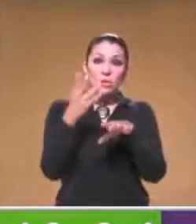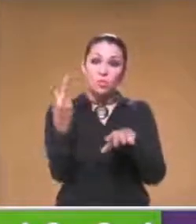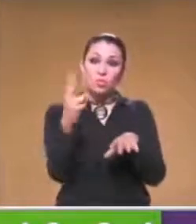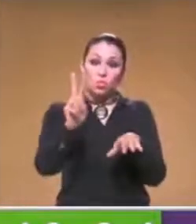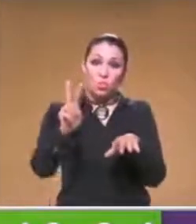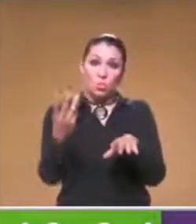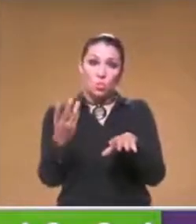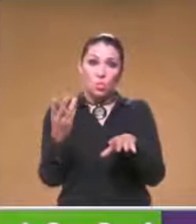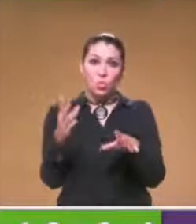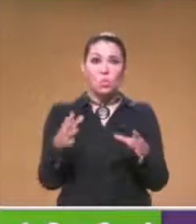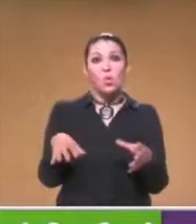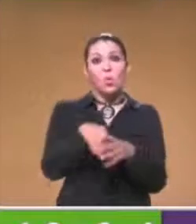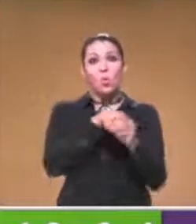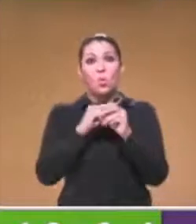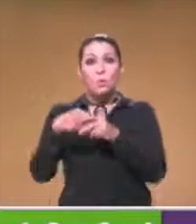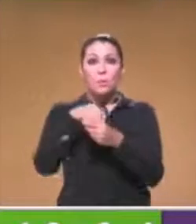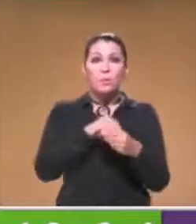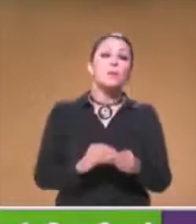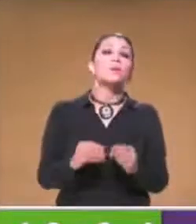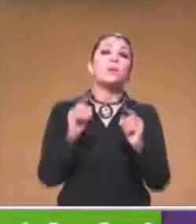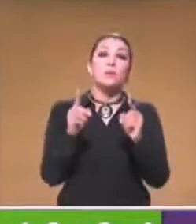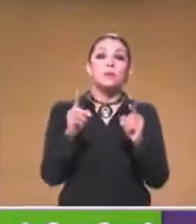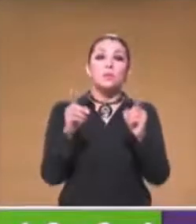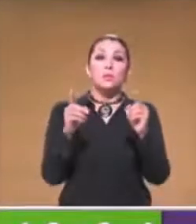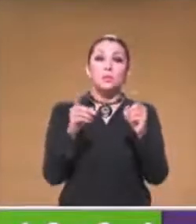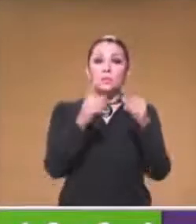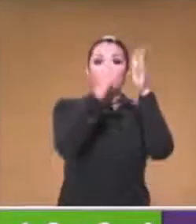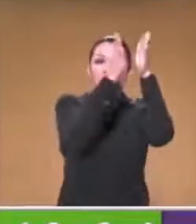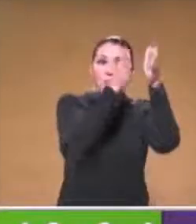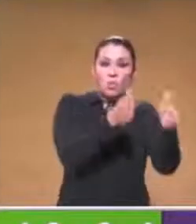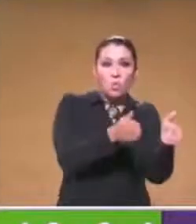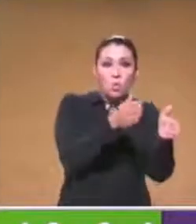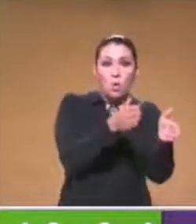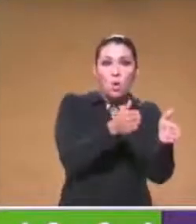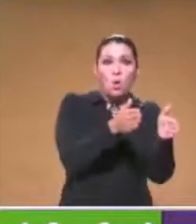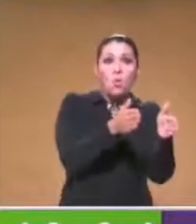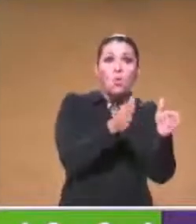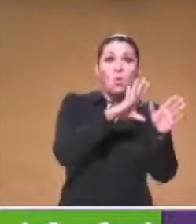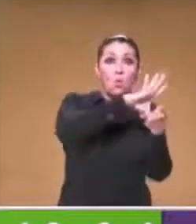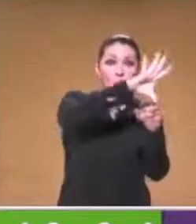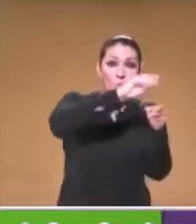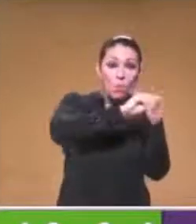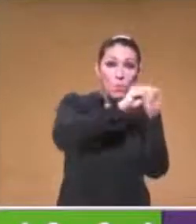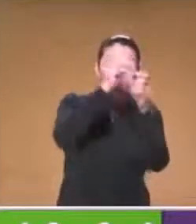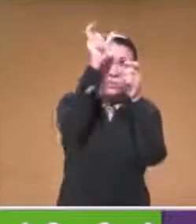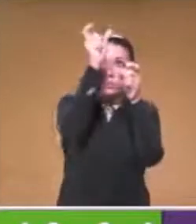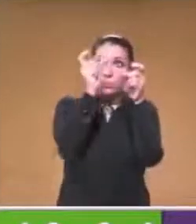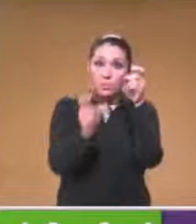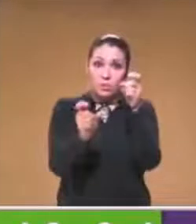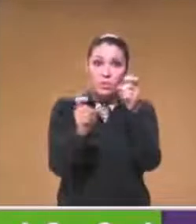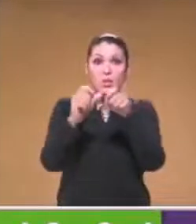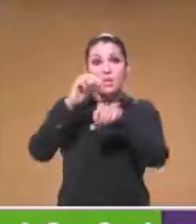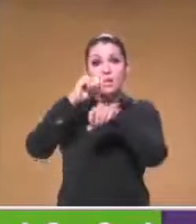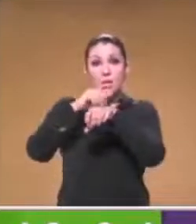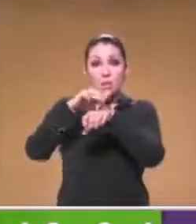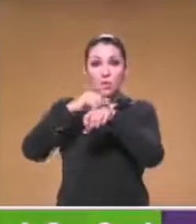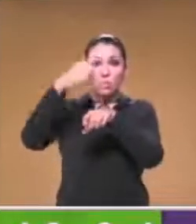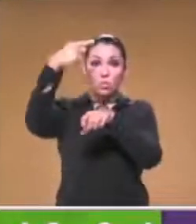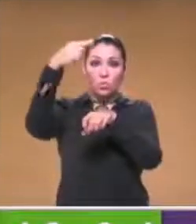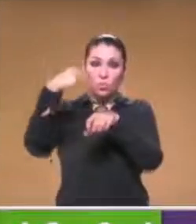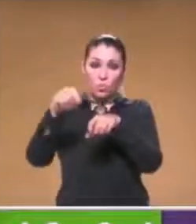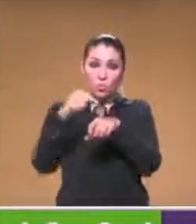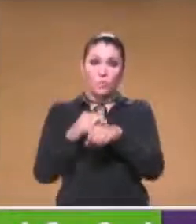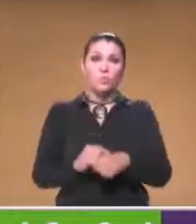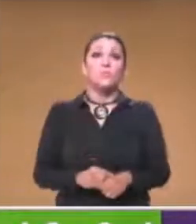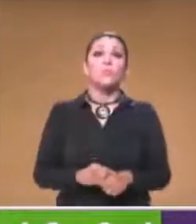es decir, están formados por una parte entera y por una fracción propia. Por lo cual, al tener dos tipos de números, se llama